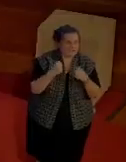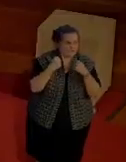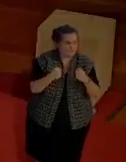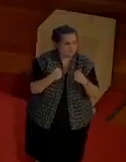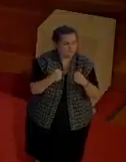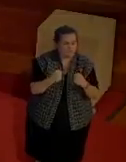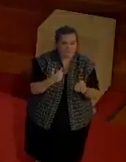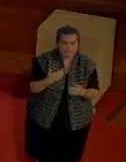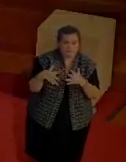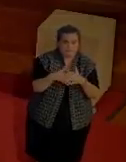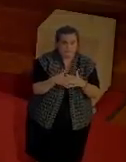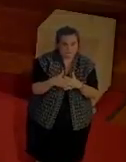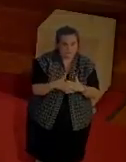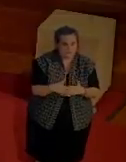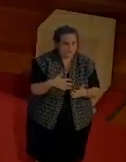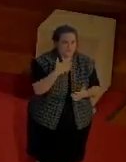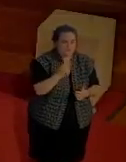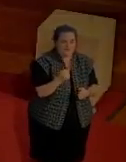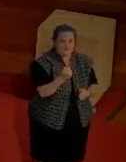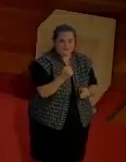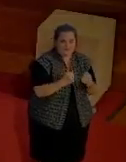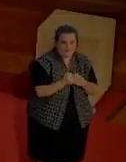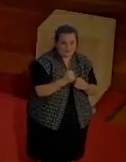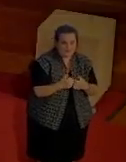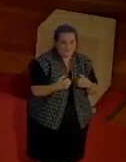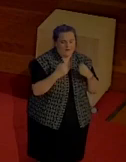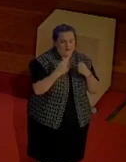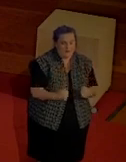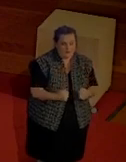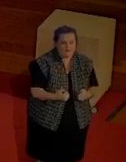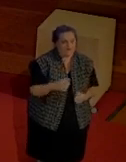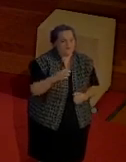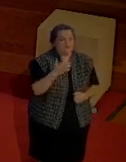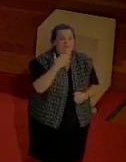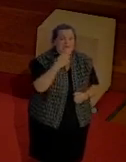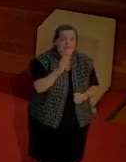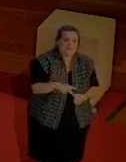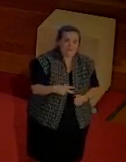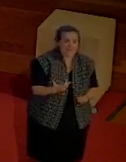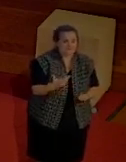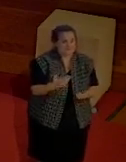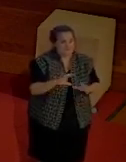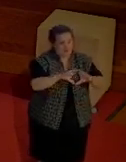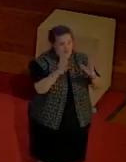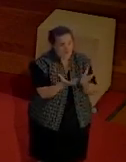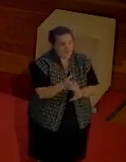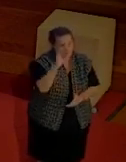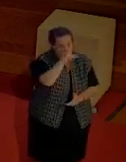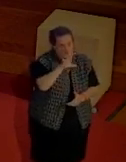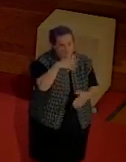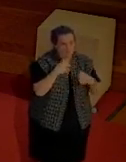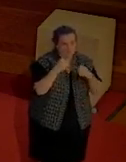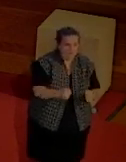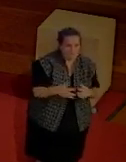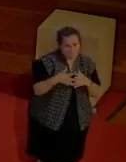económica dominante del planeta Estados Unidos Cuál es la potencia científica y tecnológica dominante del planeta Estados Unidos